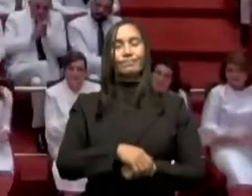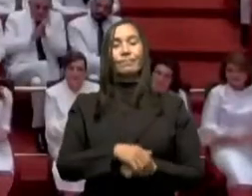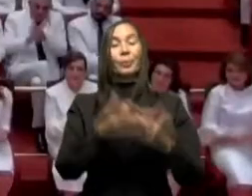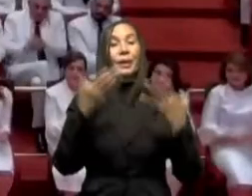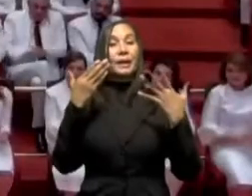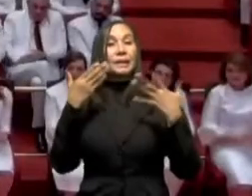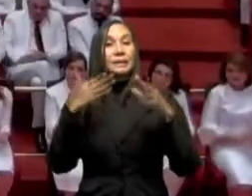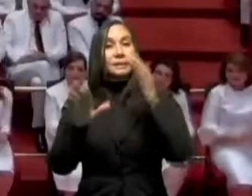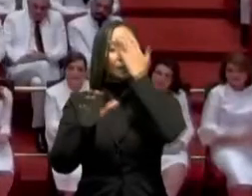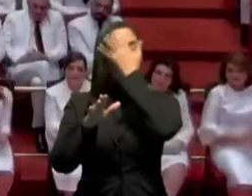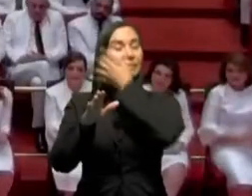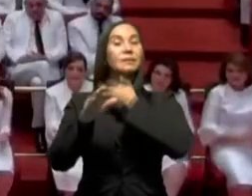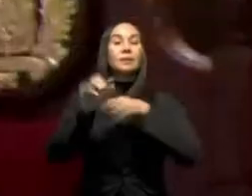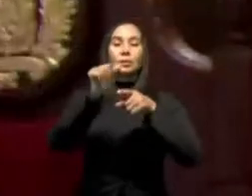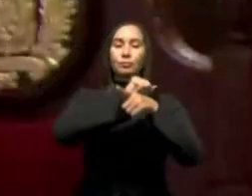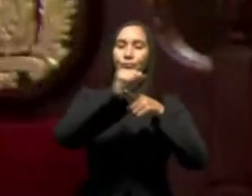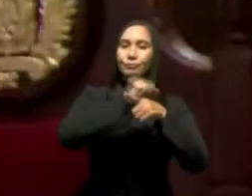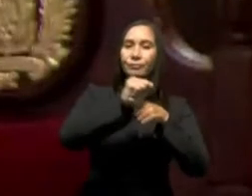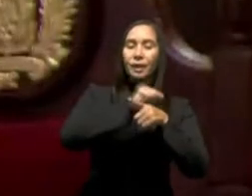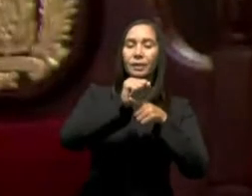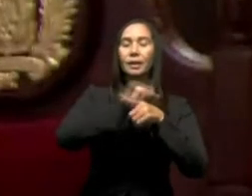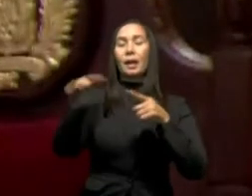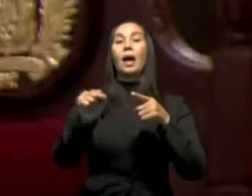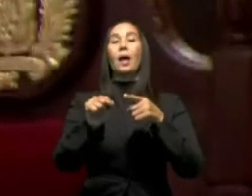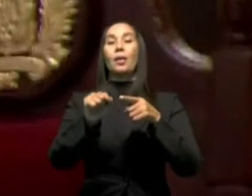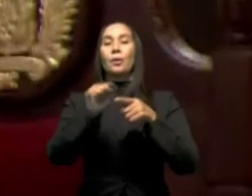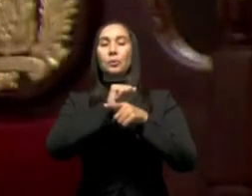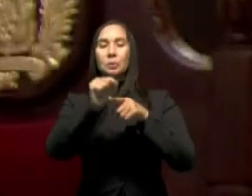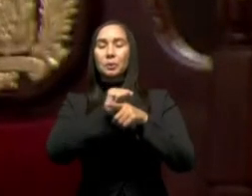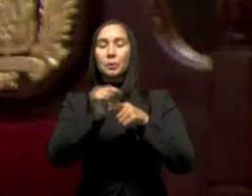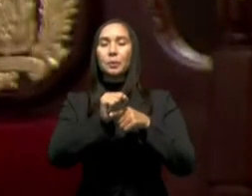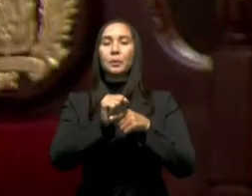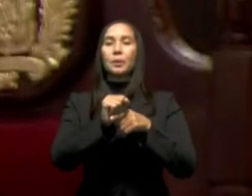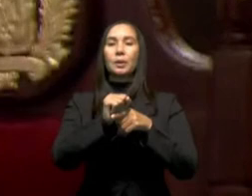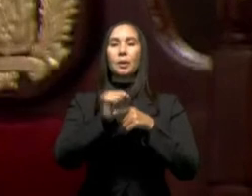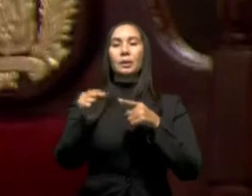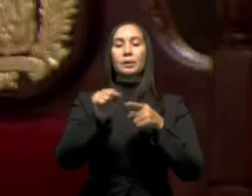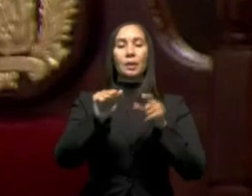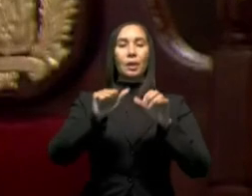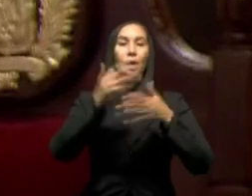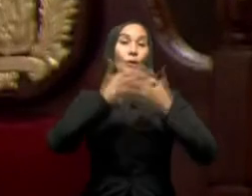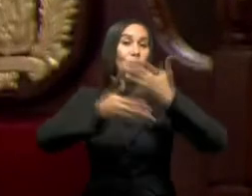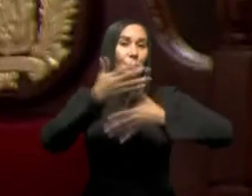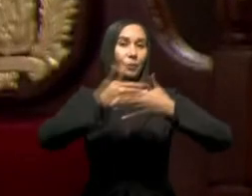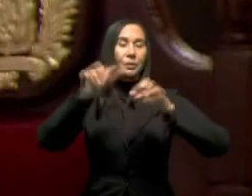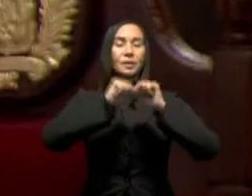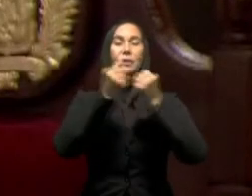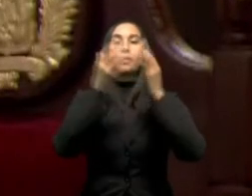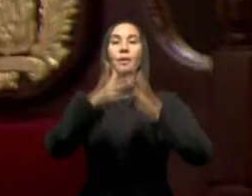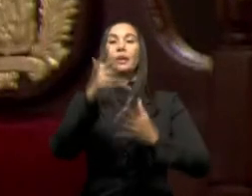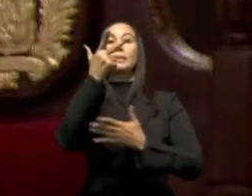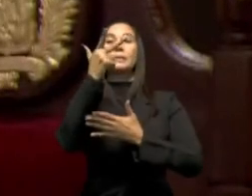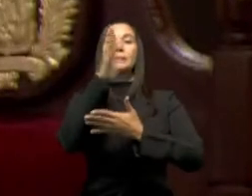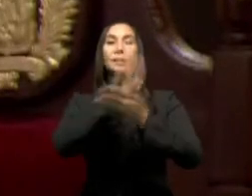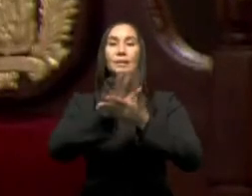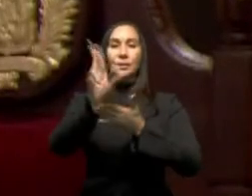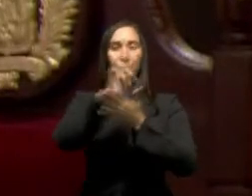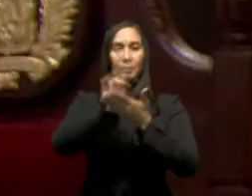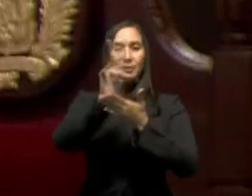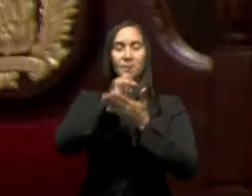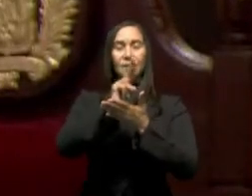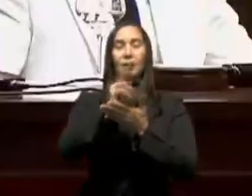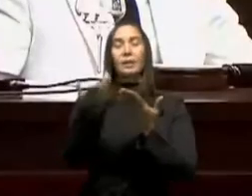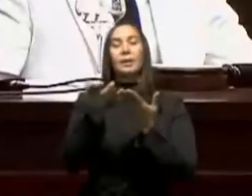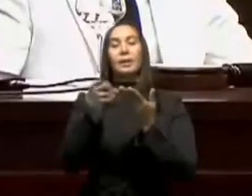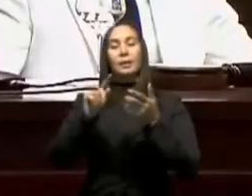ya han sido capacitados en cursos de derechos humanos y convivencia ciudadana en 13 universidades desde